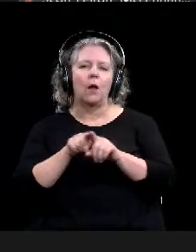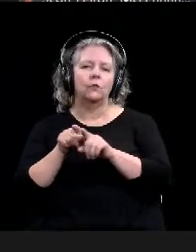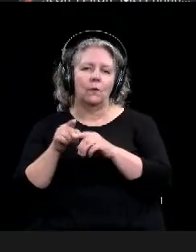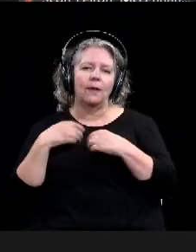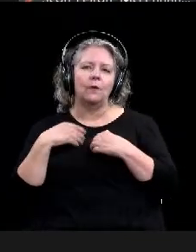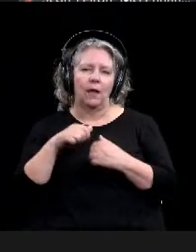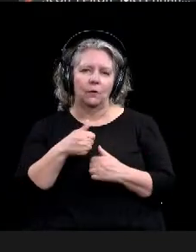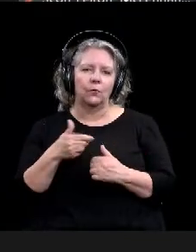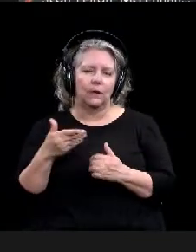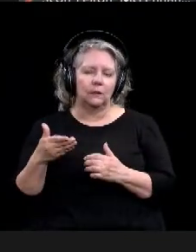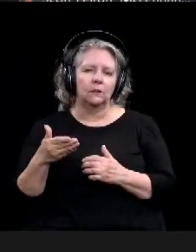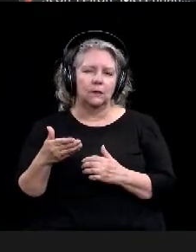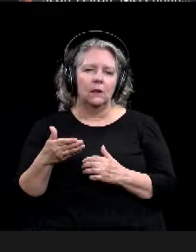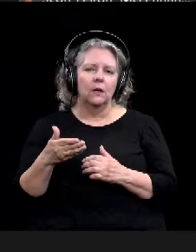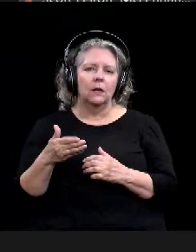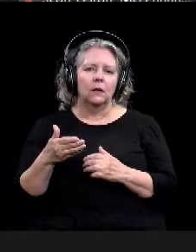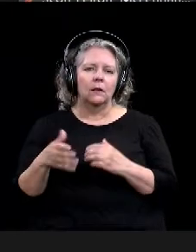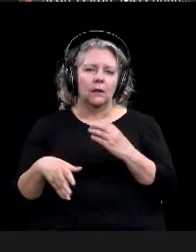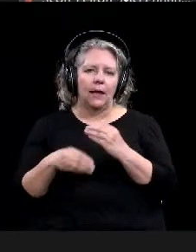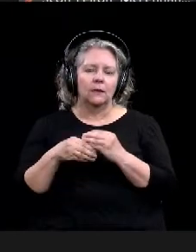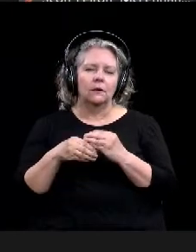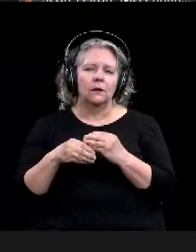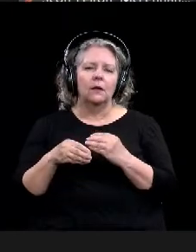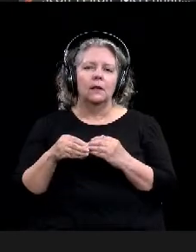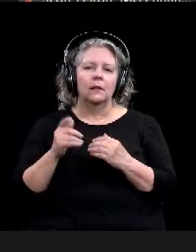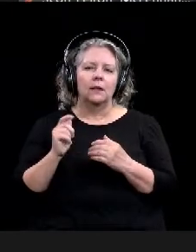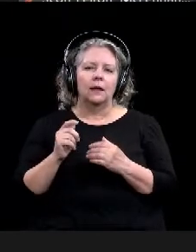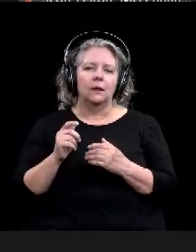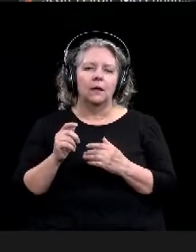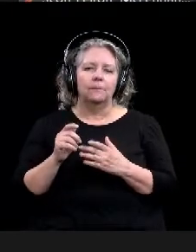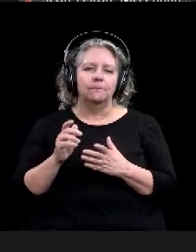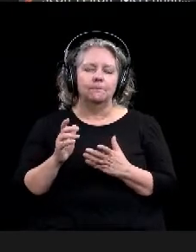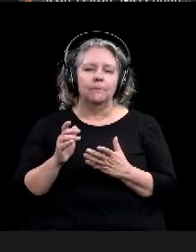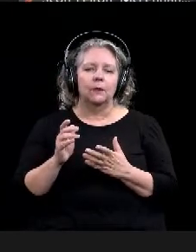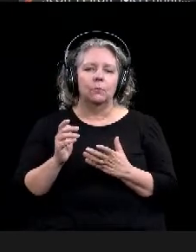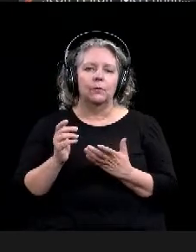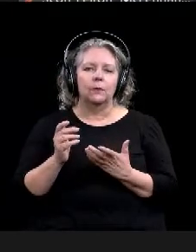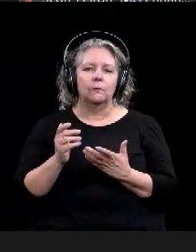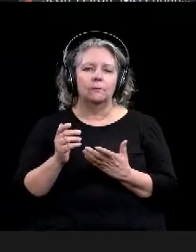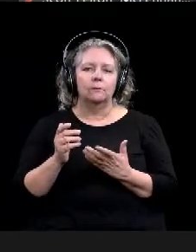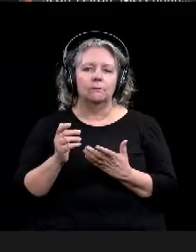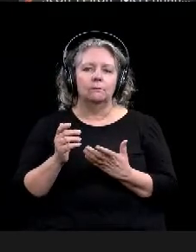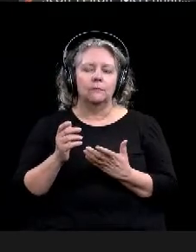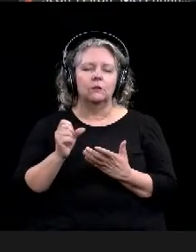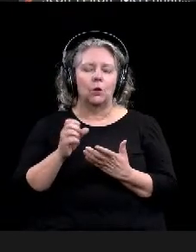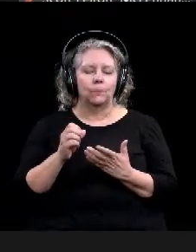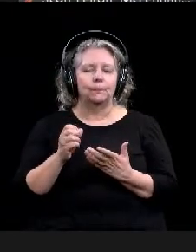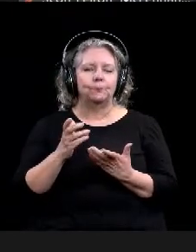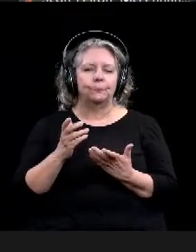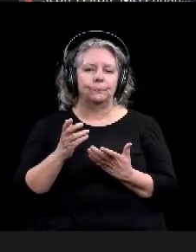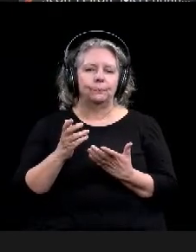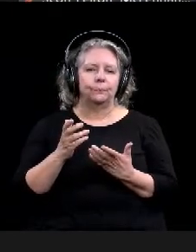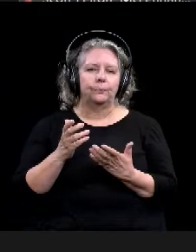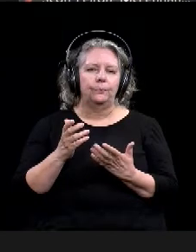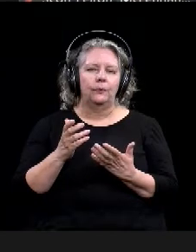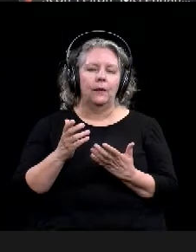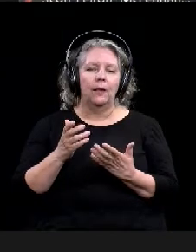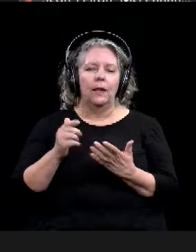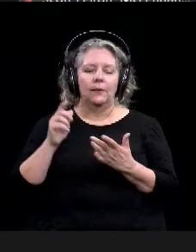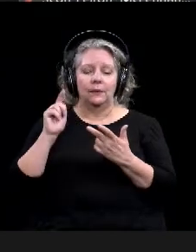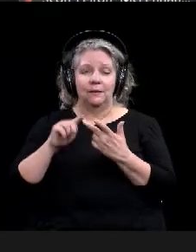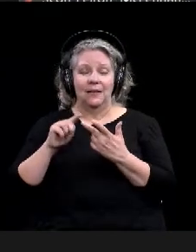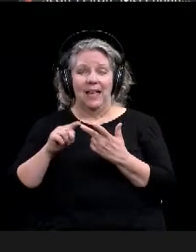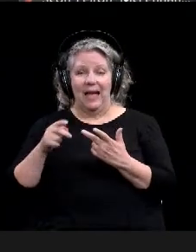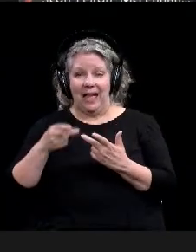y eso tiene que ver con la efectividad de el tratamiento y las vacunas y las consecuencias